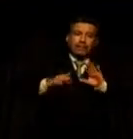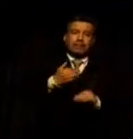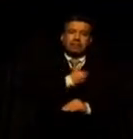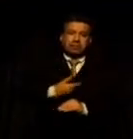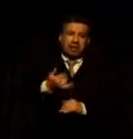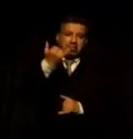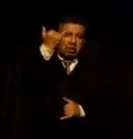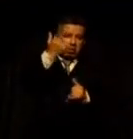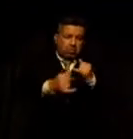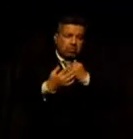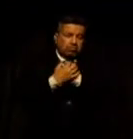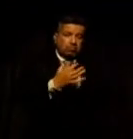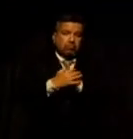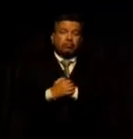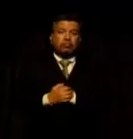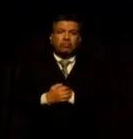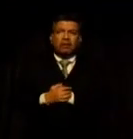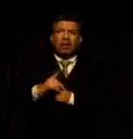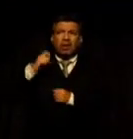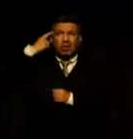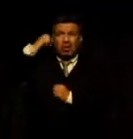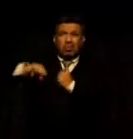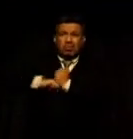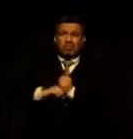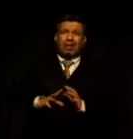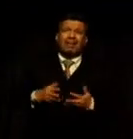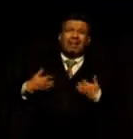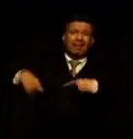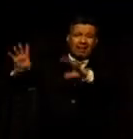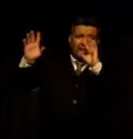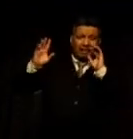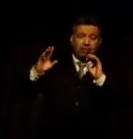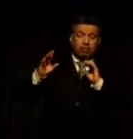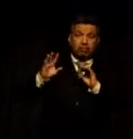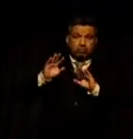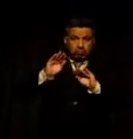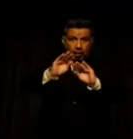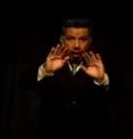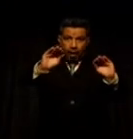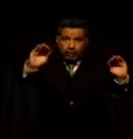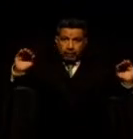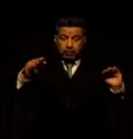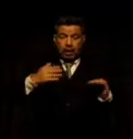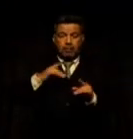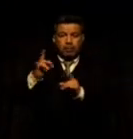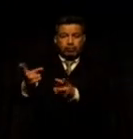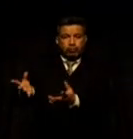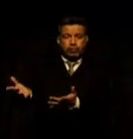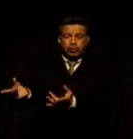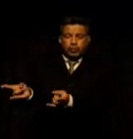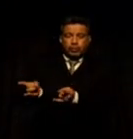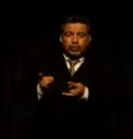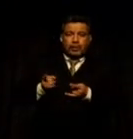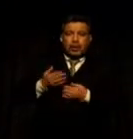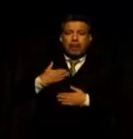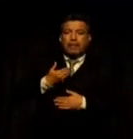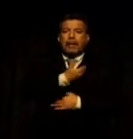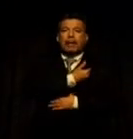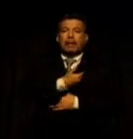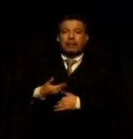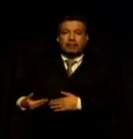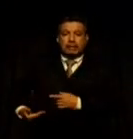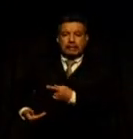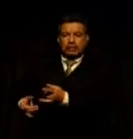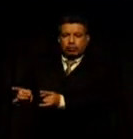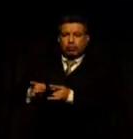la gente dice no que nos va a apoyar el gobierno yo les quiero decir una cosa a mí me inspira mi presidente porque porque